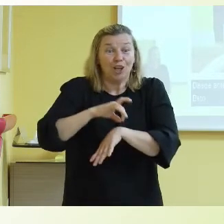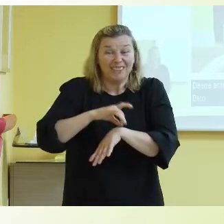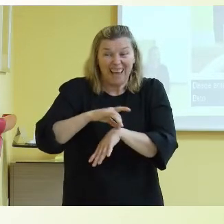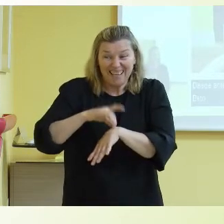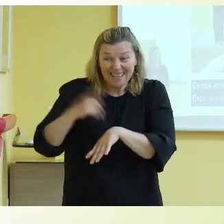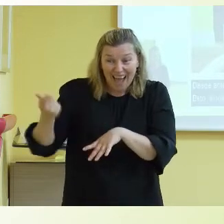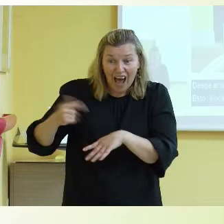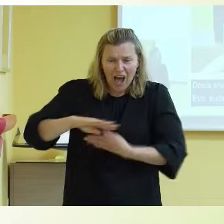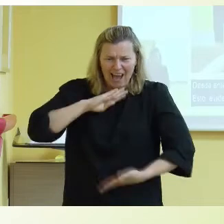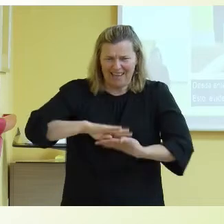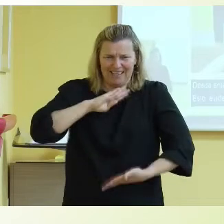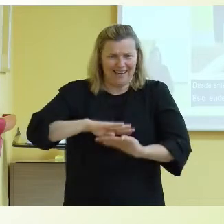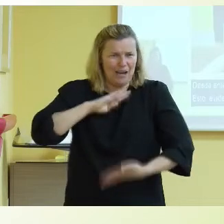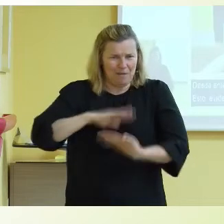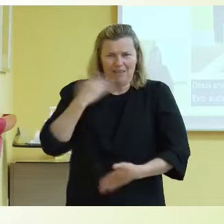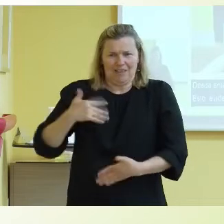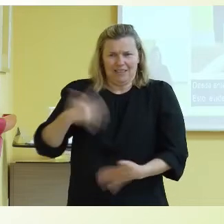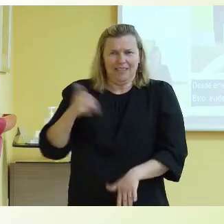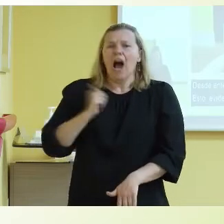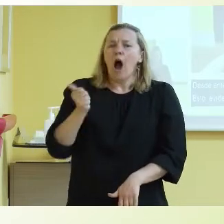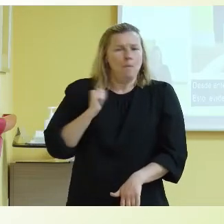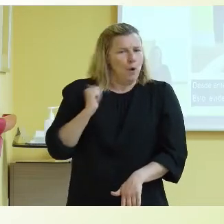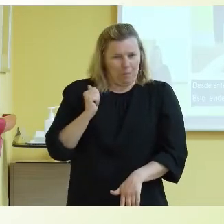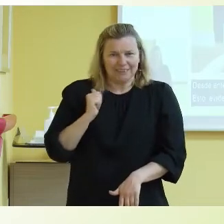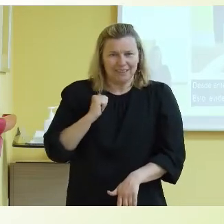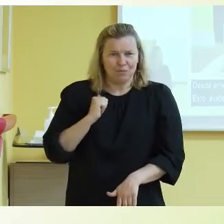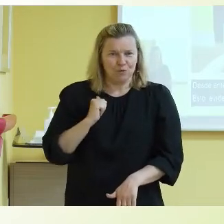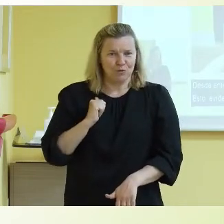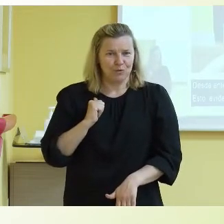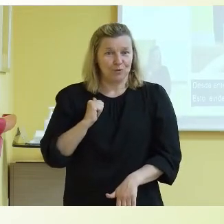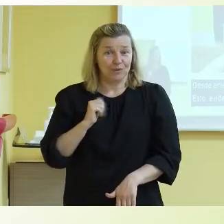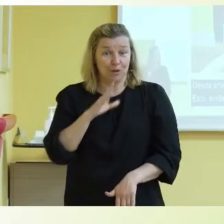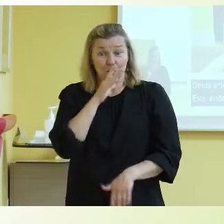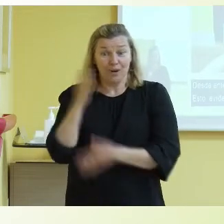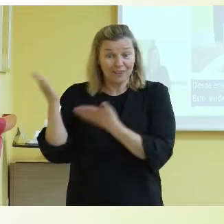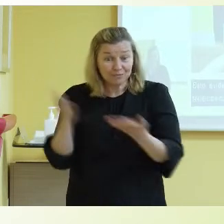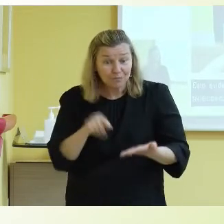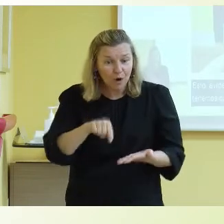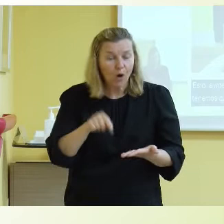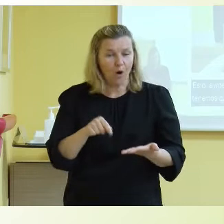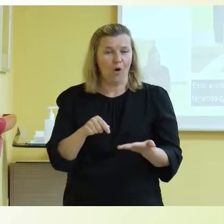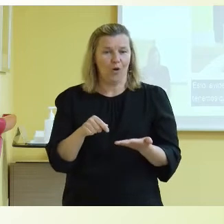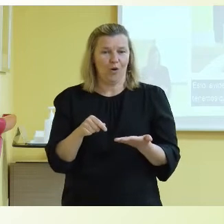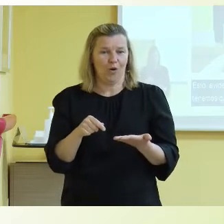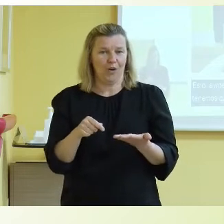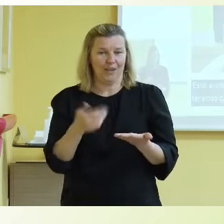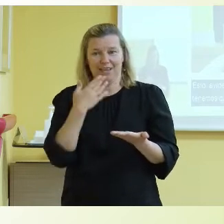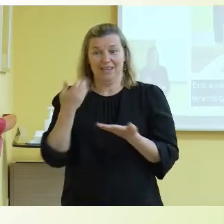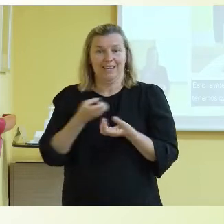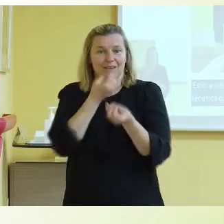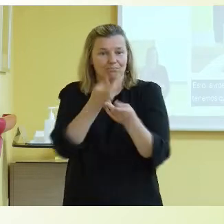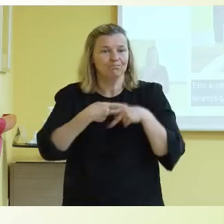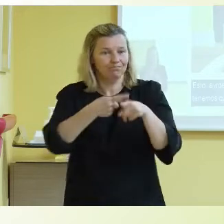talante, de esta capacidad, pues tenemos que aprovecharlo. Y de ahí que hoy esté con nosotros y hoy le podamos compartir